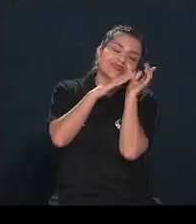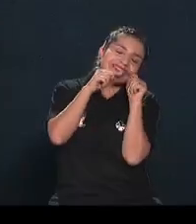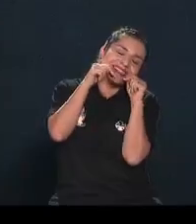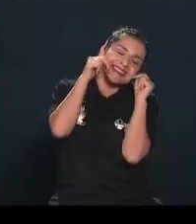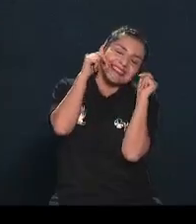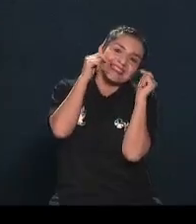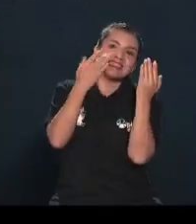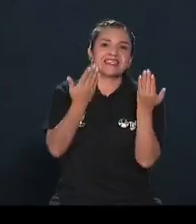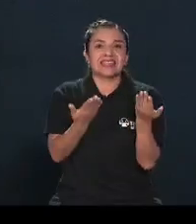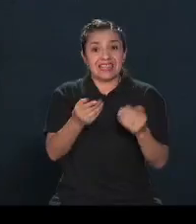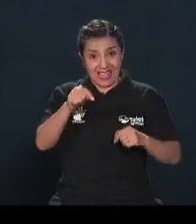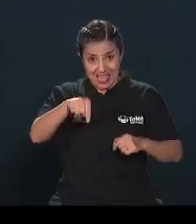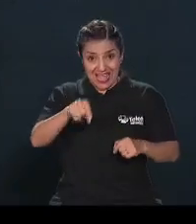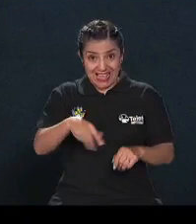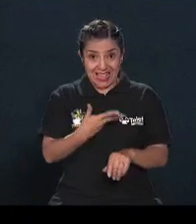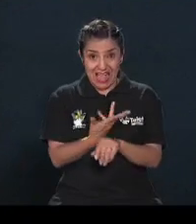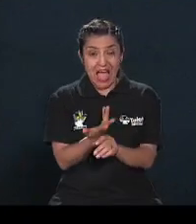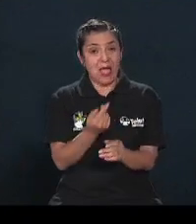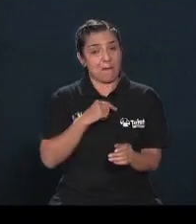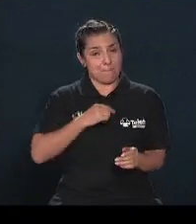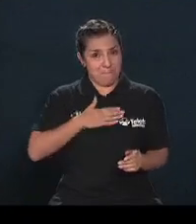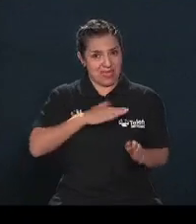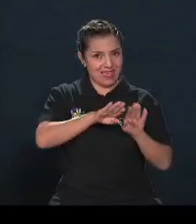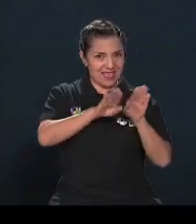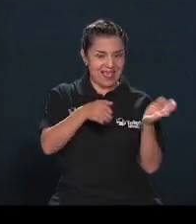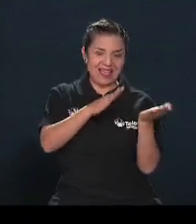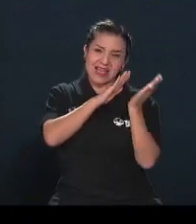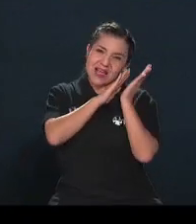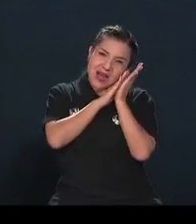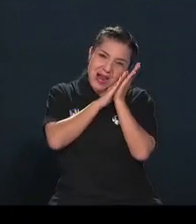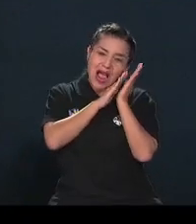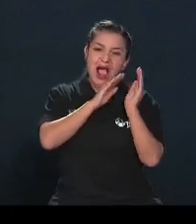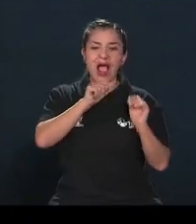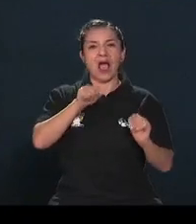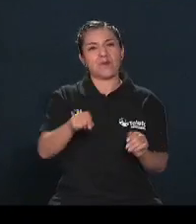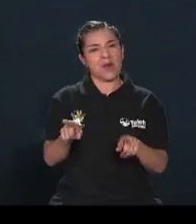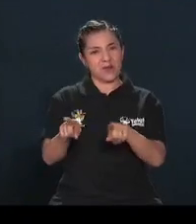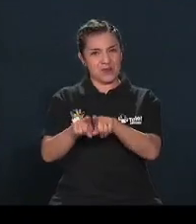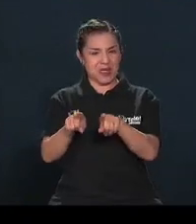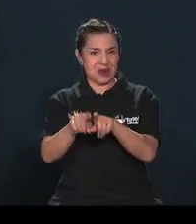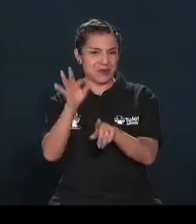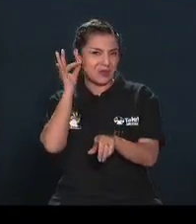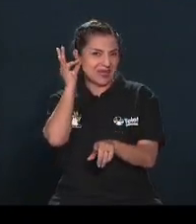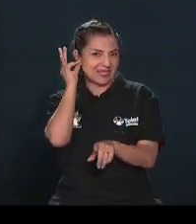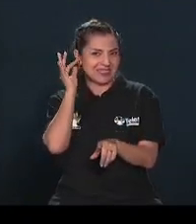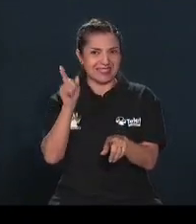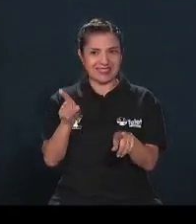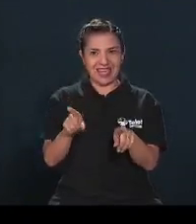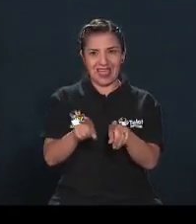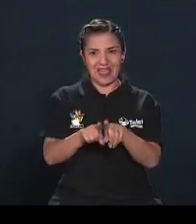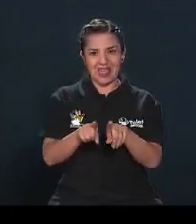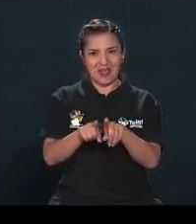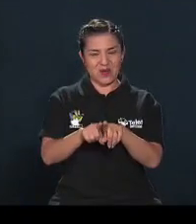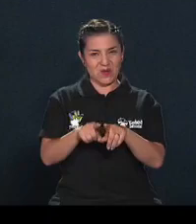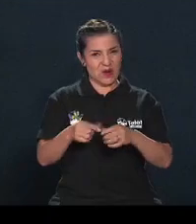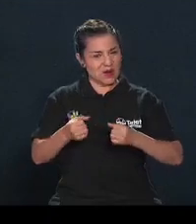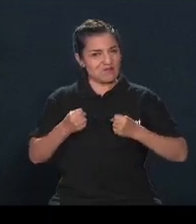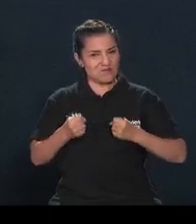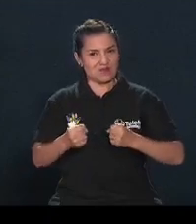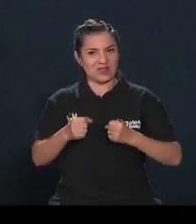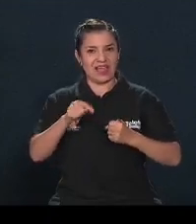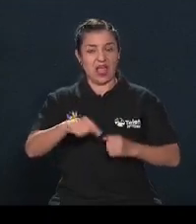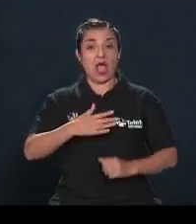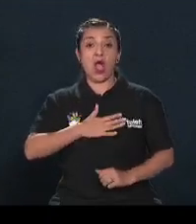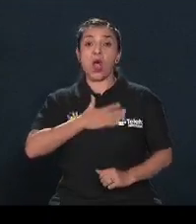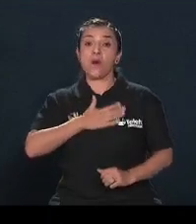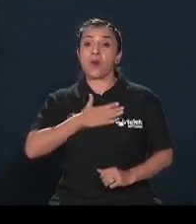sonrisa. Aquí está mi cama. El cielo, mi manita es como divertido. Los videos me